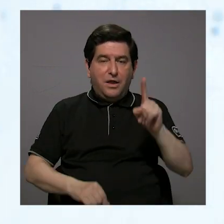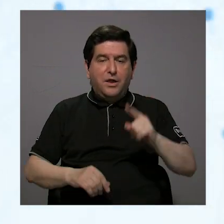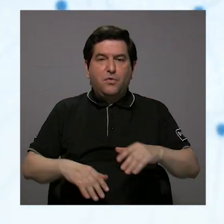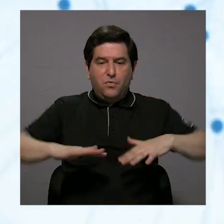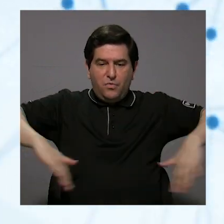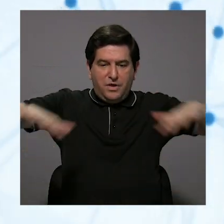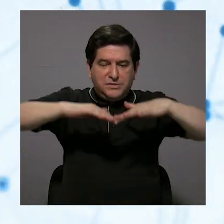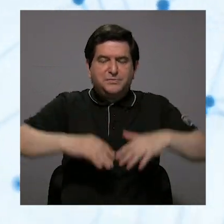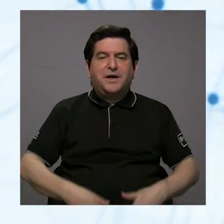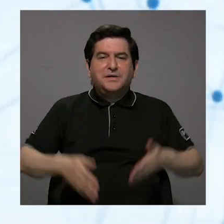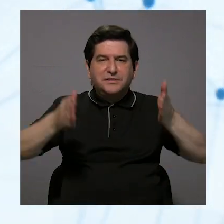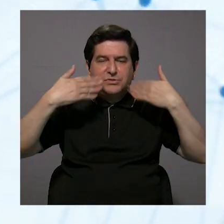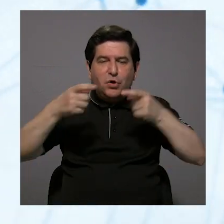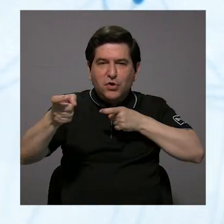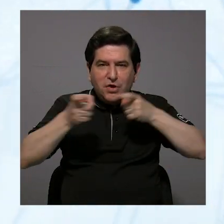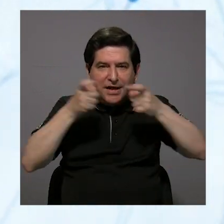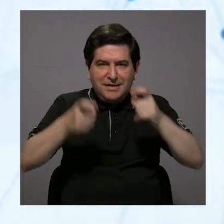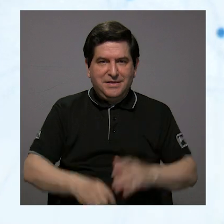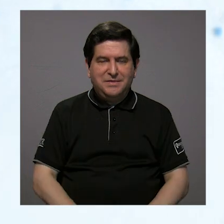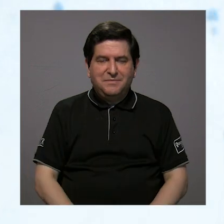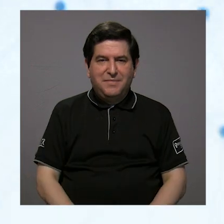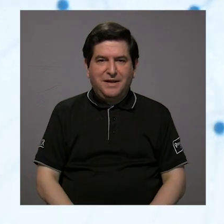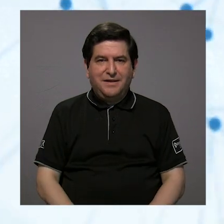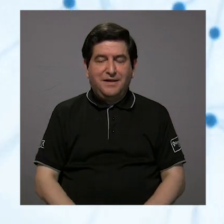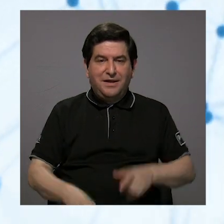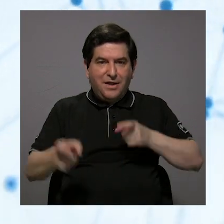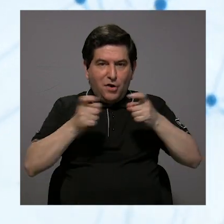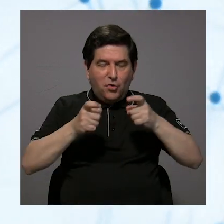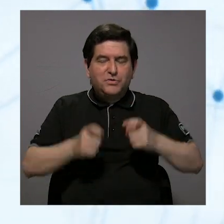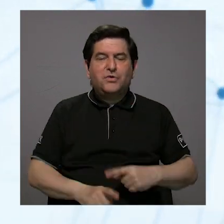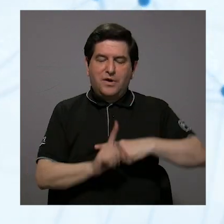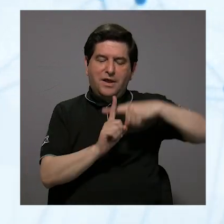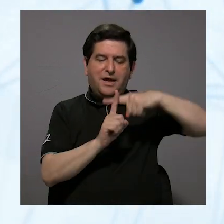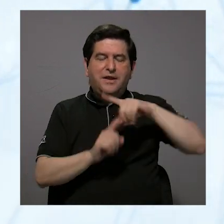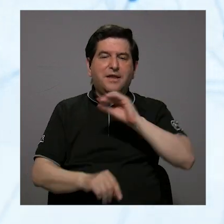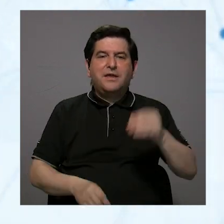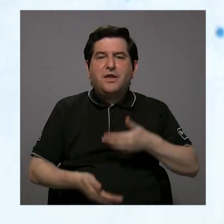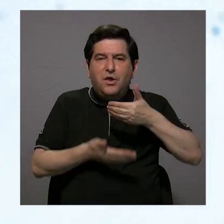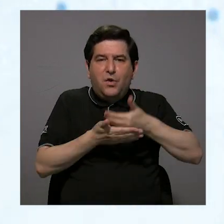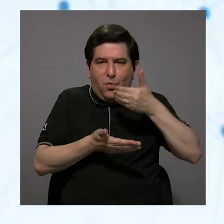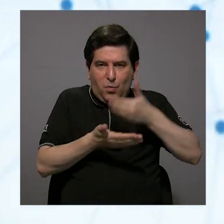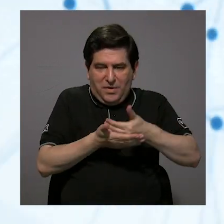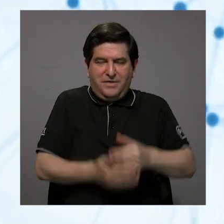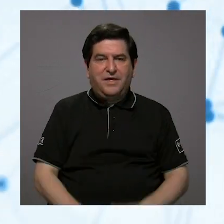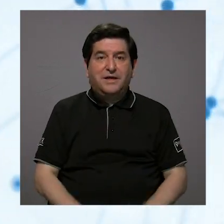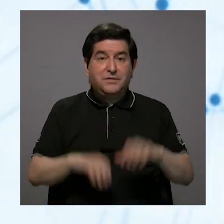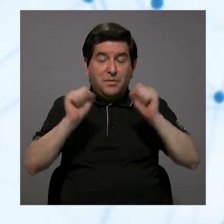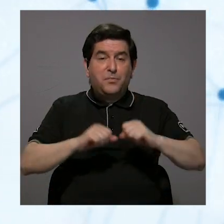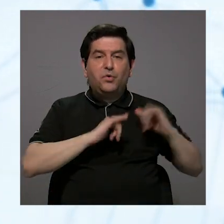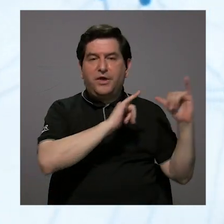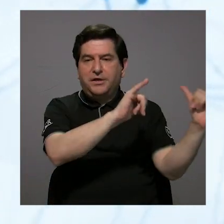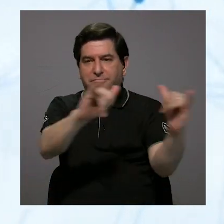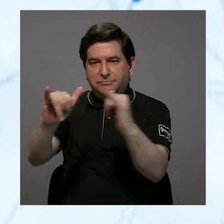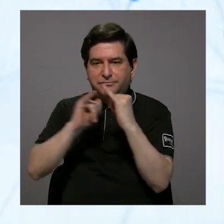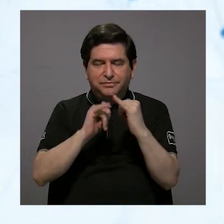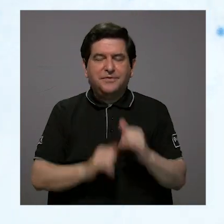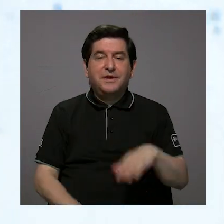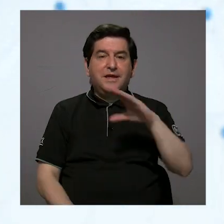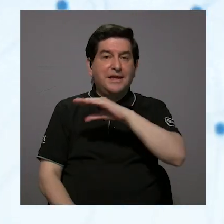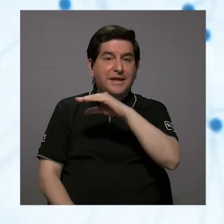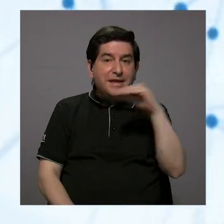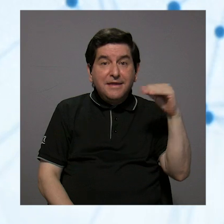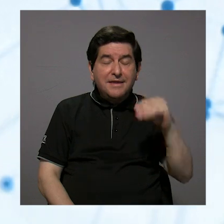cámara de clima controlado, donde estábamos controlando la temperatura y la humedad relativa para que fuera estandarizada